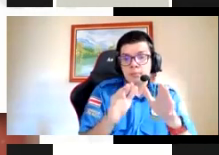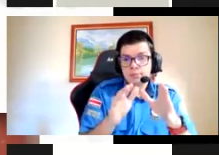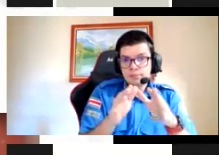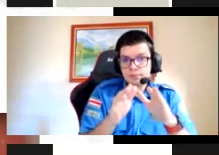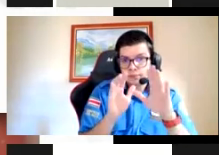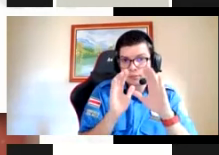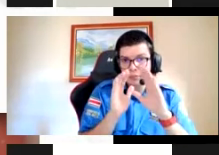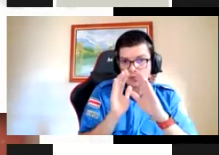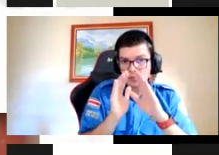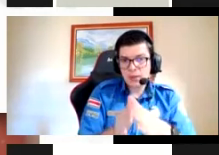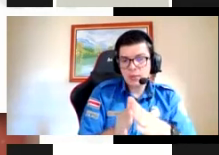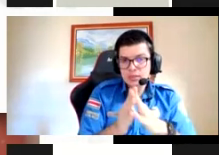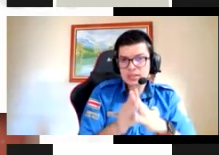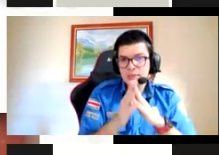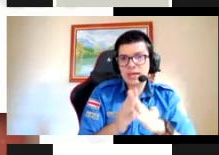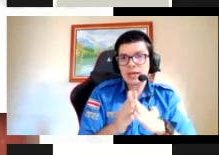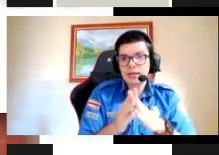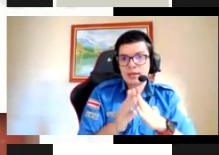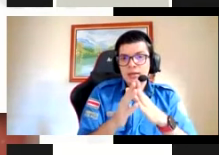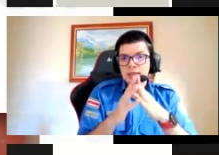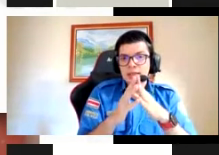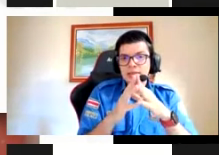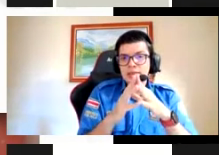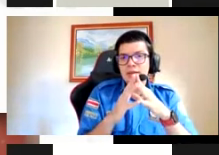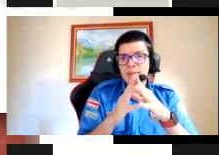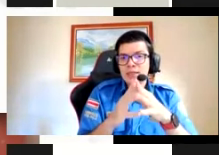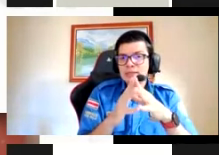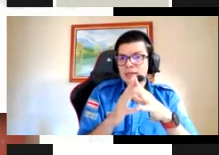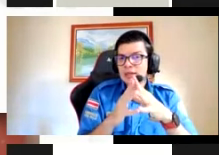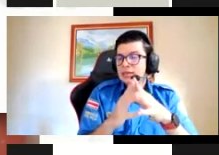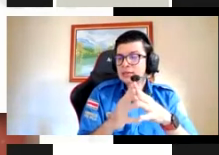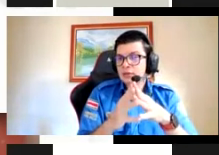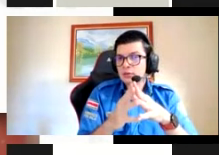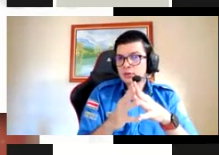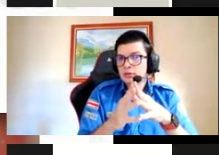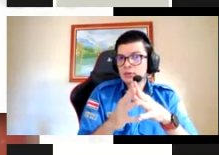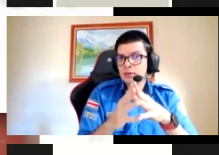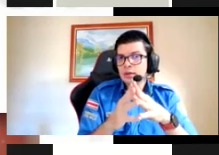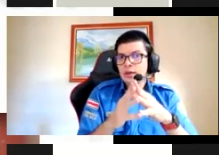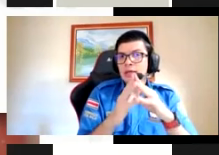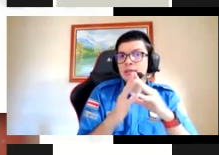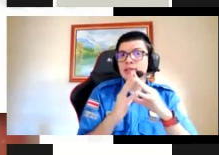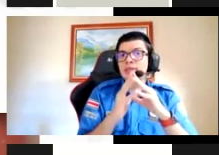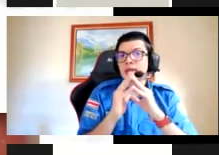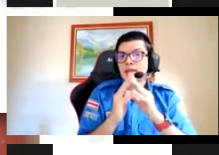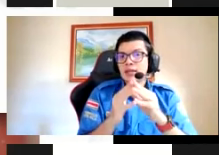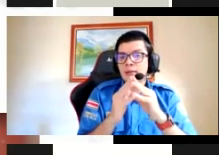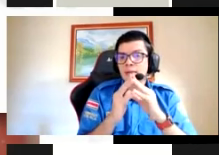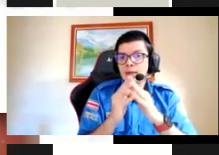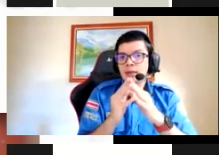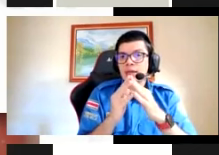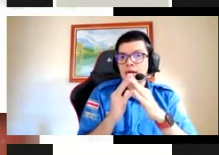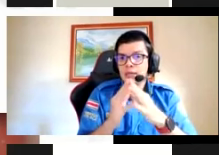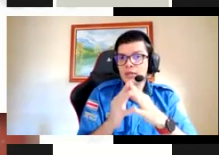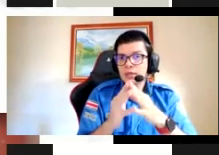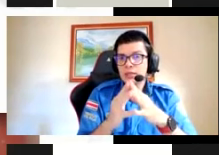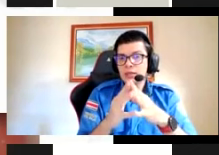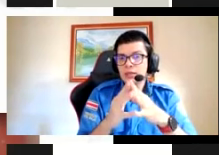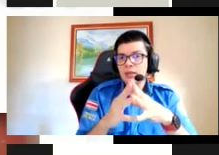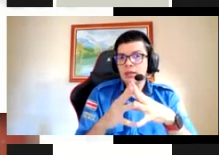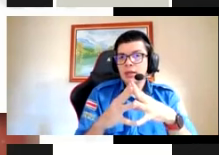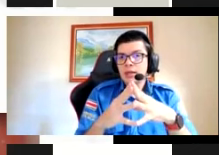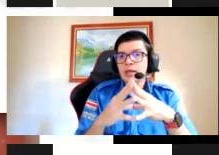Pero enfoquémonos en esa manguera. Si le prestan atención, es exactamente la